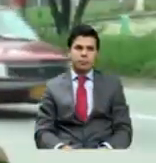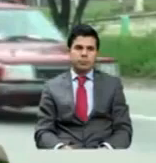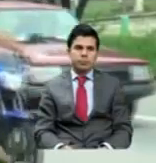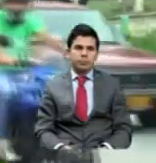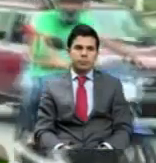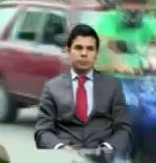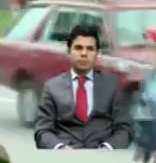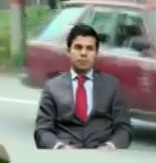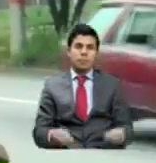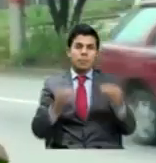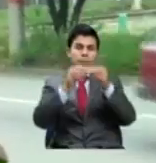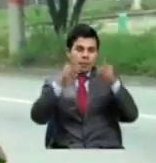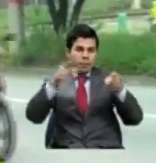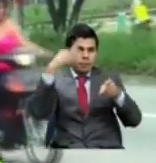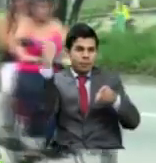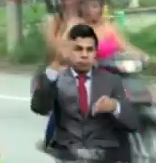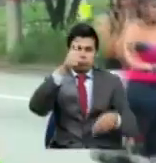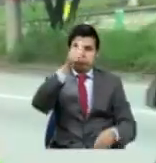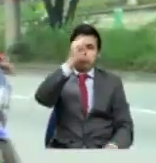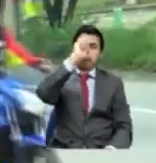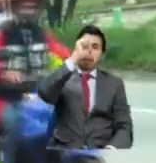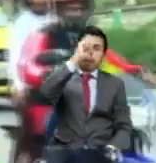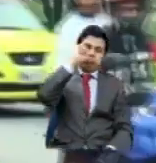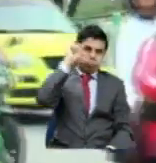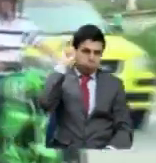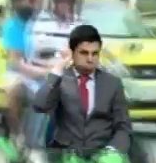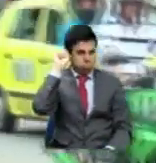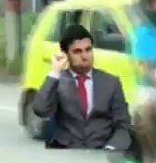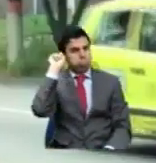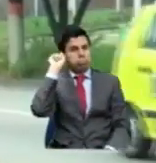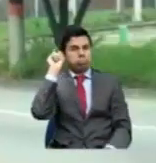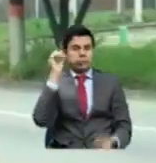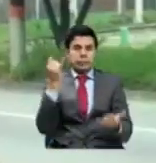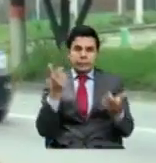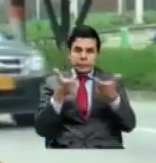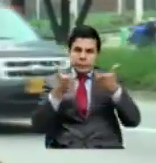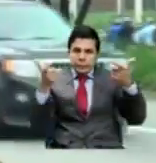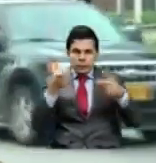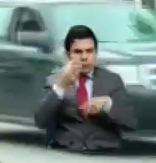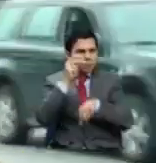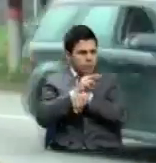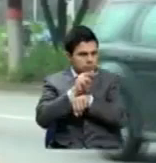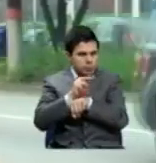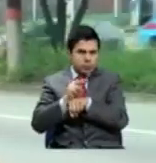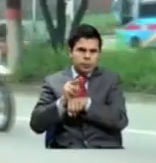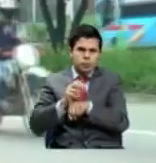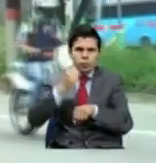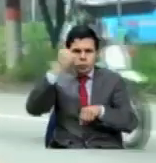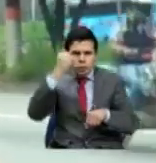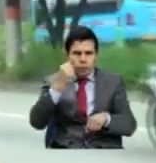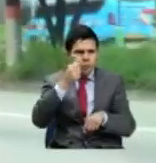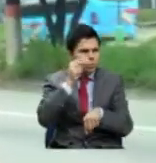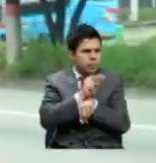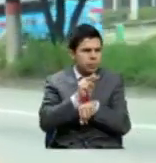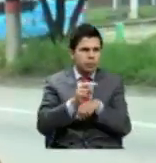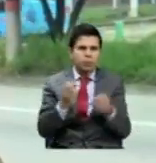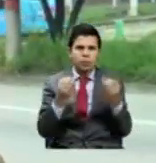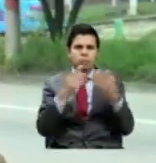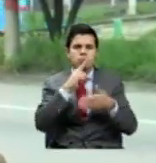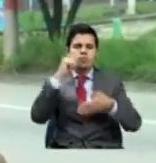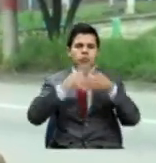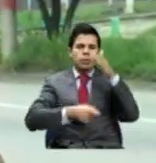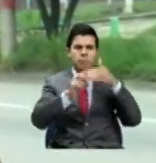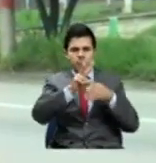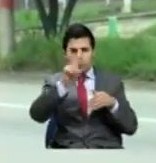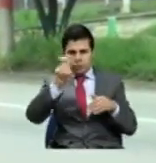En el tema de embriaguez, que es como lo que se está controlando con mayor vehemencia, tenemos 27 comparendos el